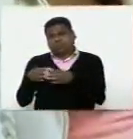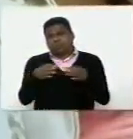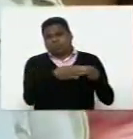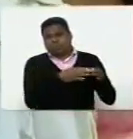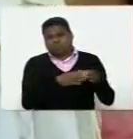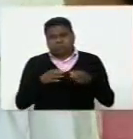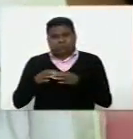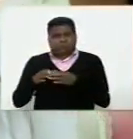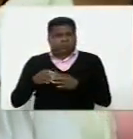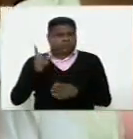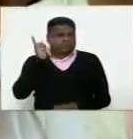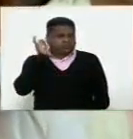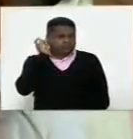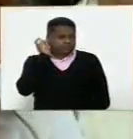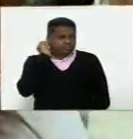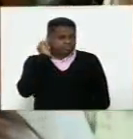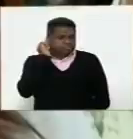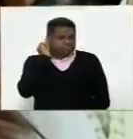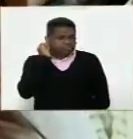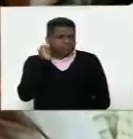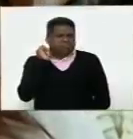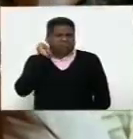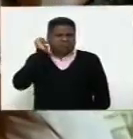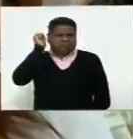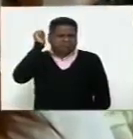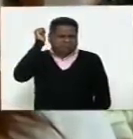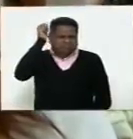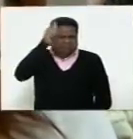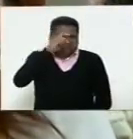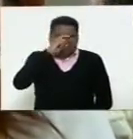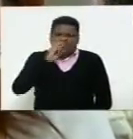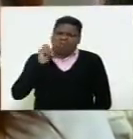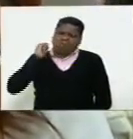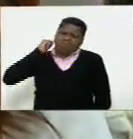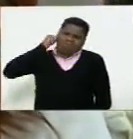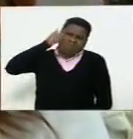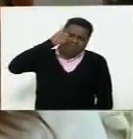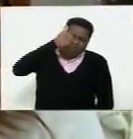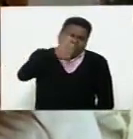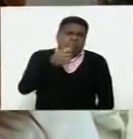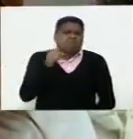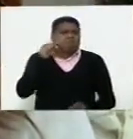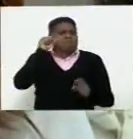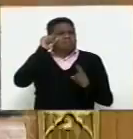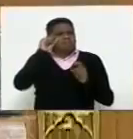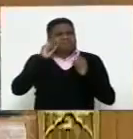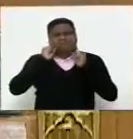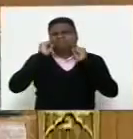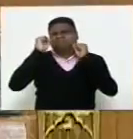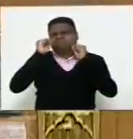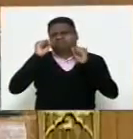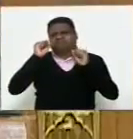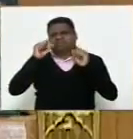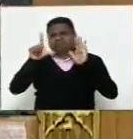mujeres que por décadas ha luchado por esta ley, y a nuestras